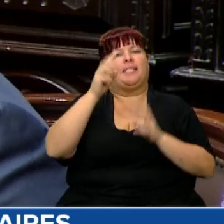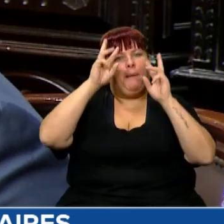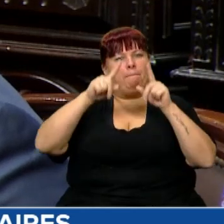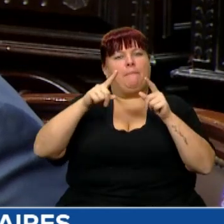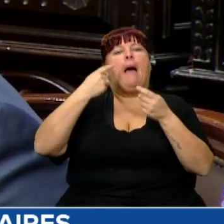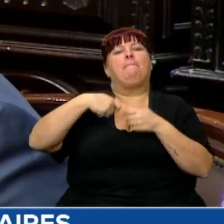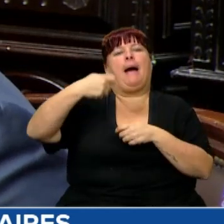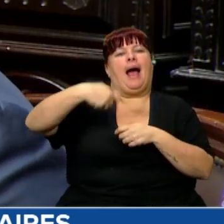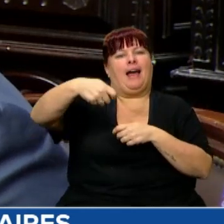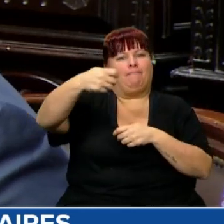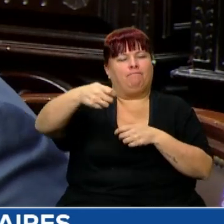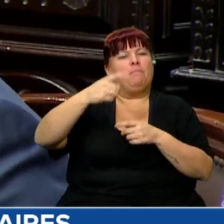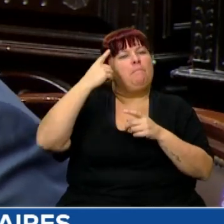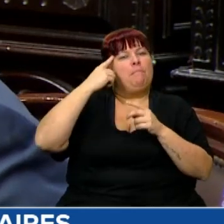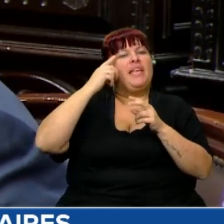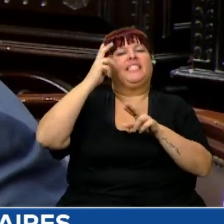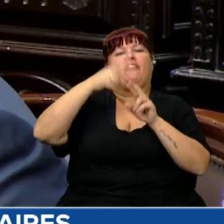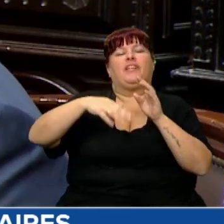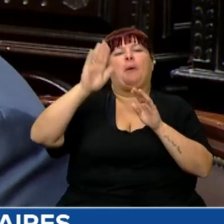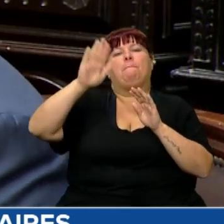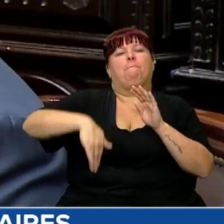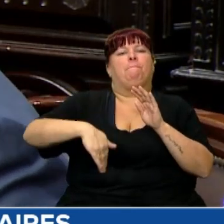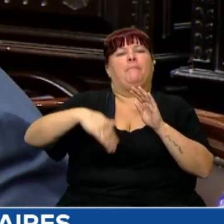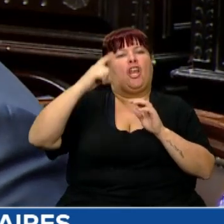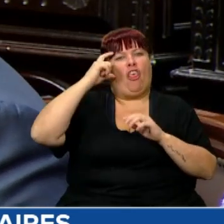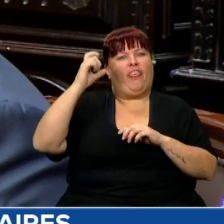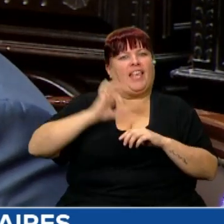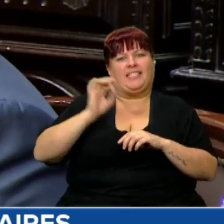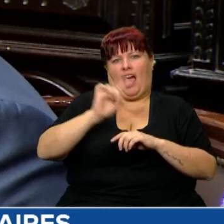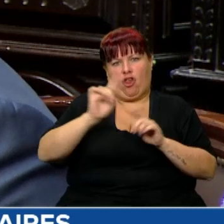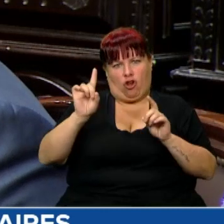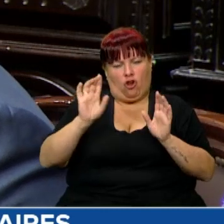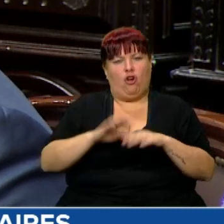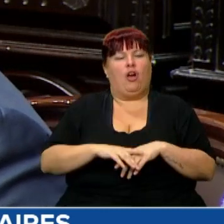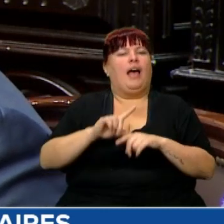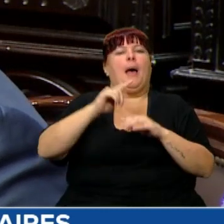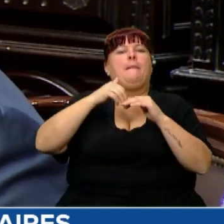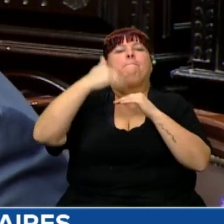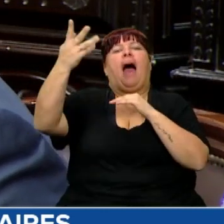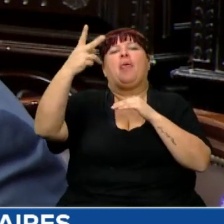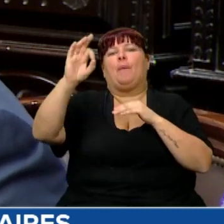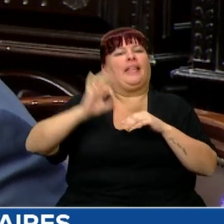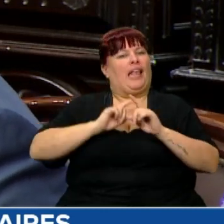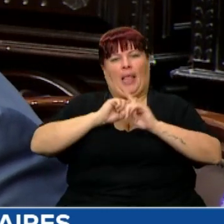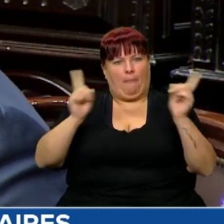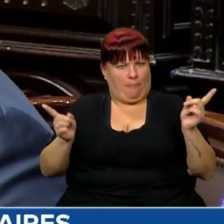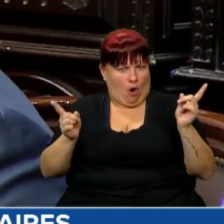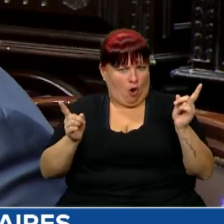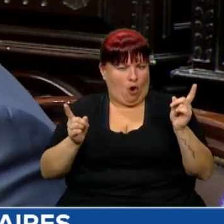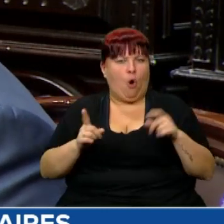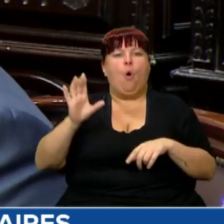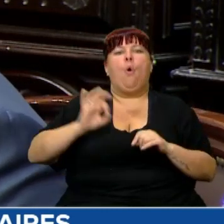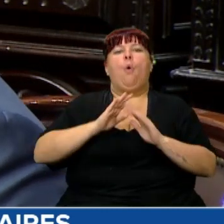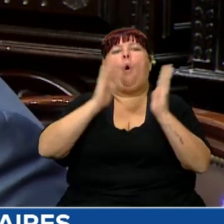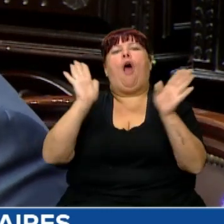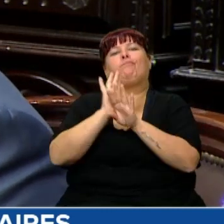de refinanciación contemplará plazos no inferiores a 10 años, ni superiores a 20 años, con un año